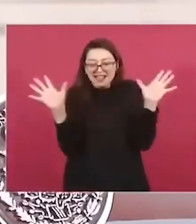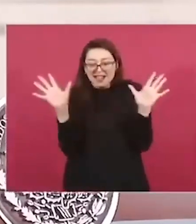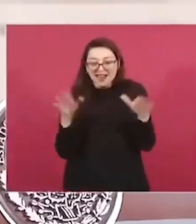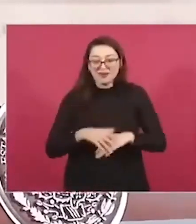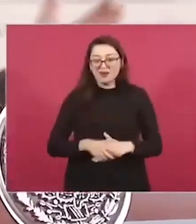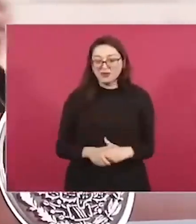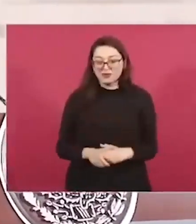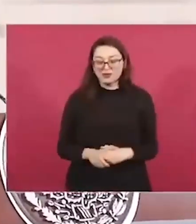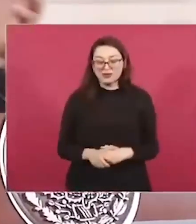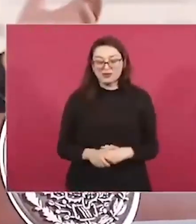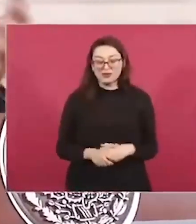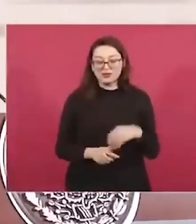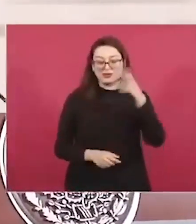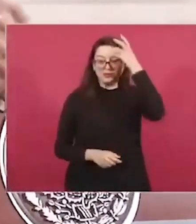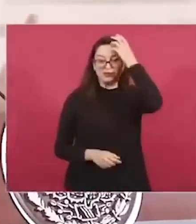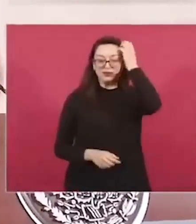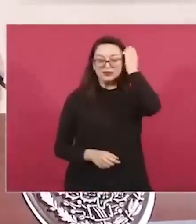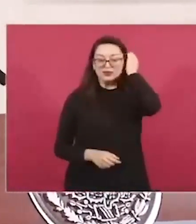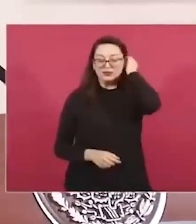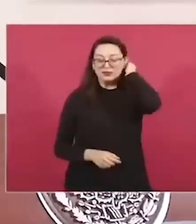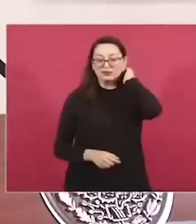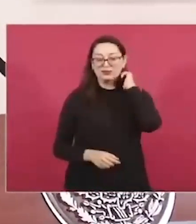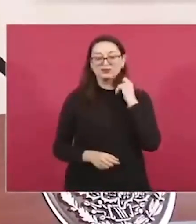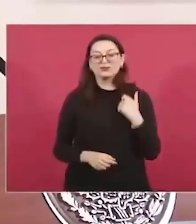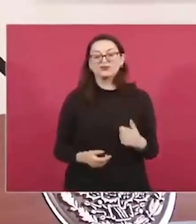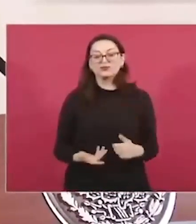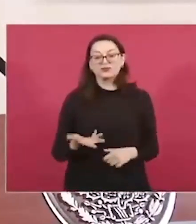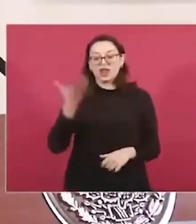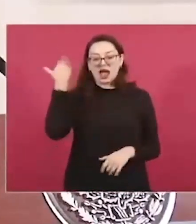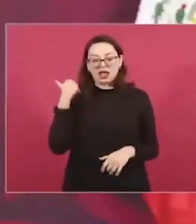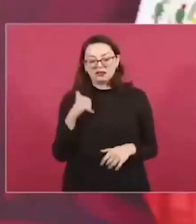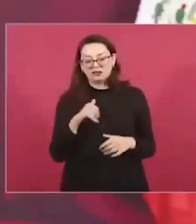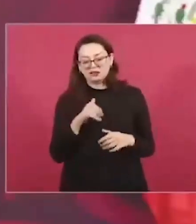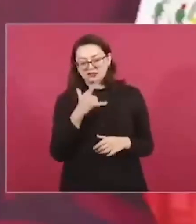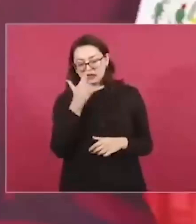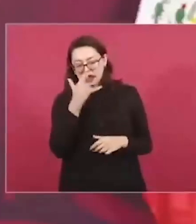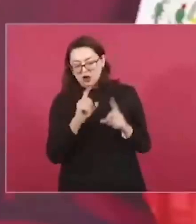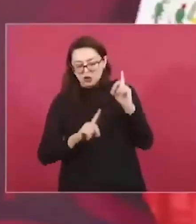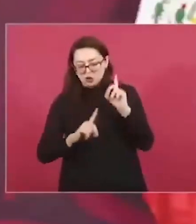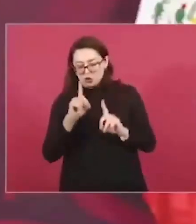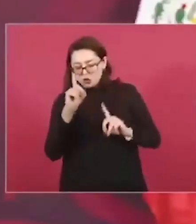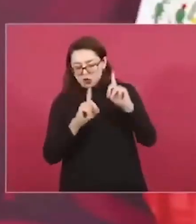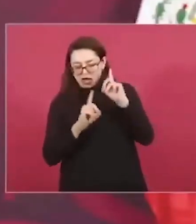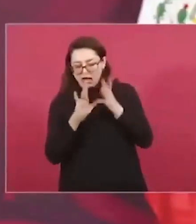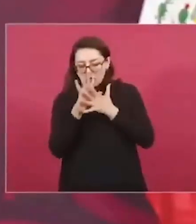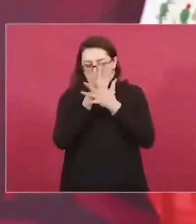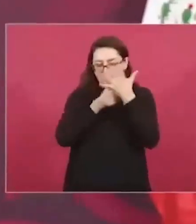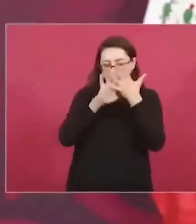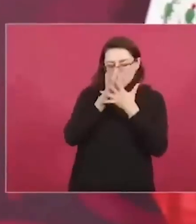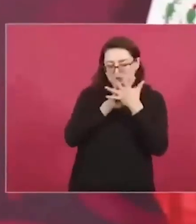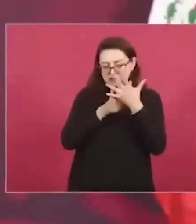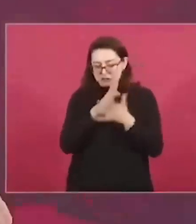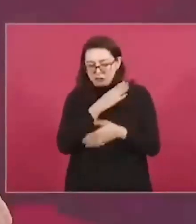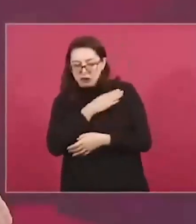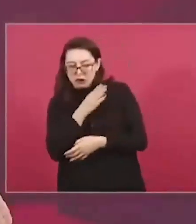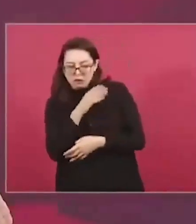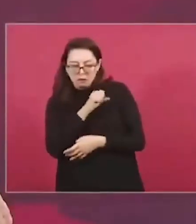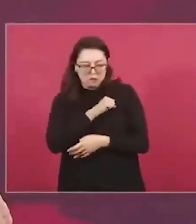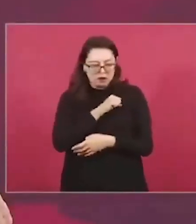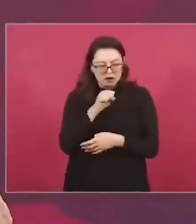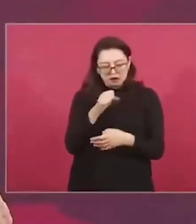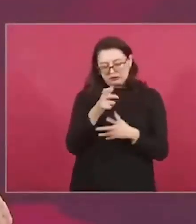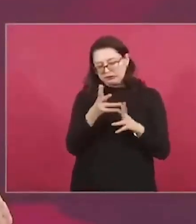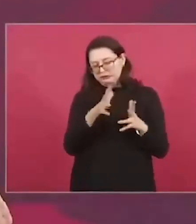y sobre todo el tema de dónde debe salir el dinero para atender todo lo que se está proponiendo. No